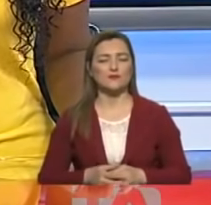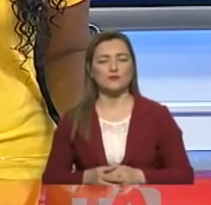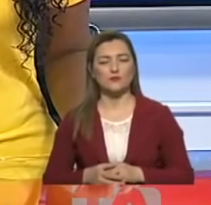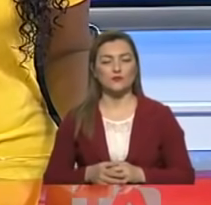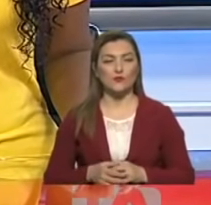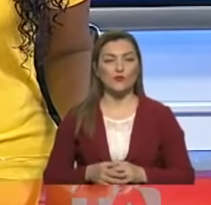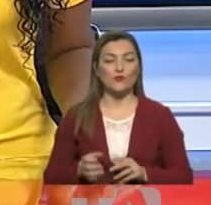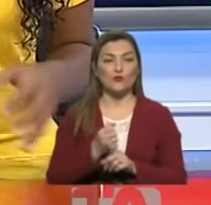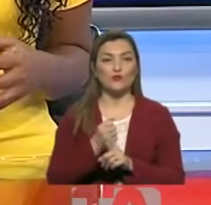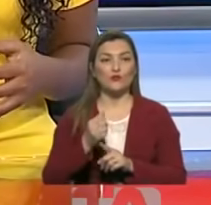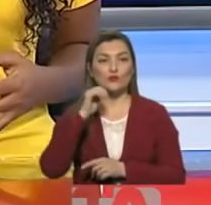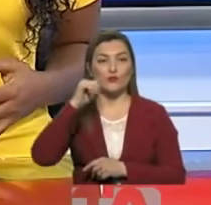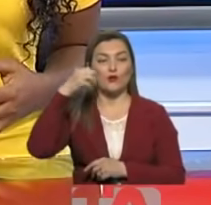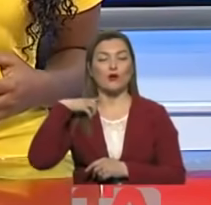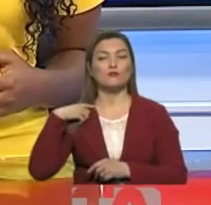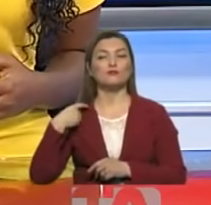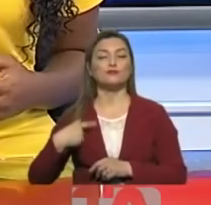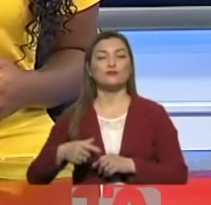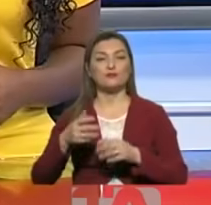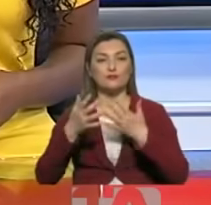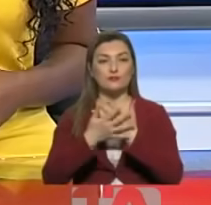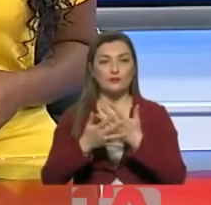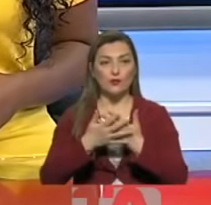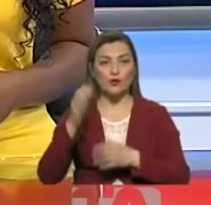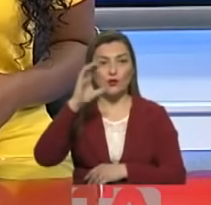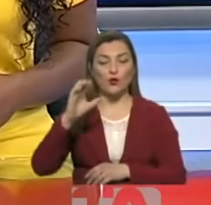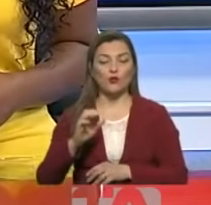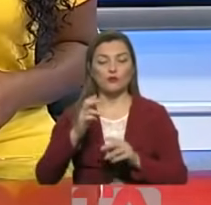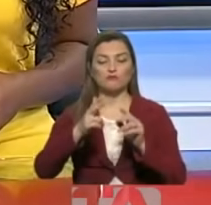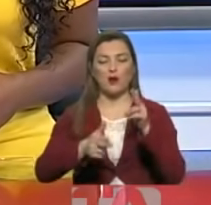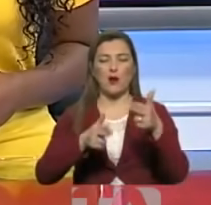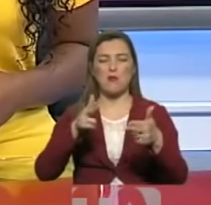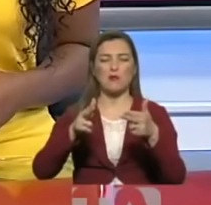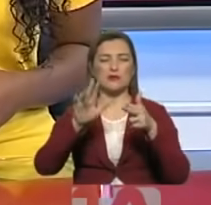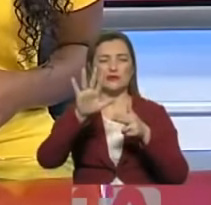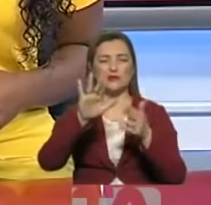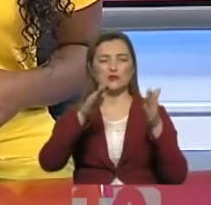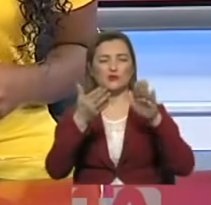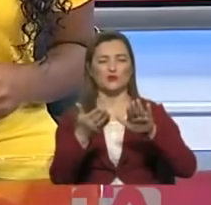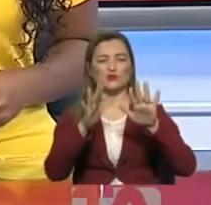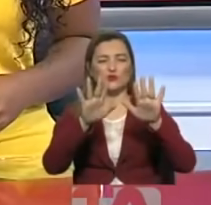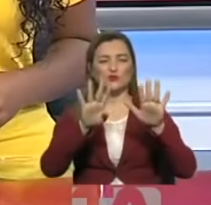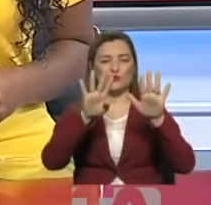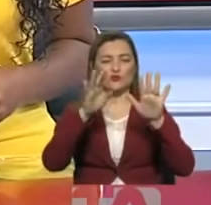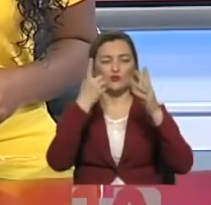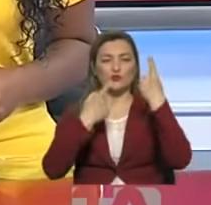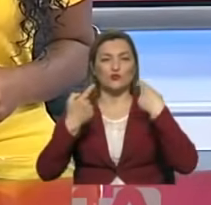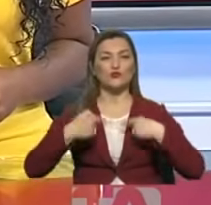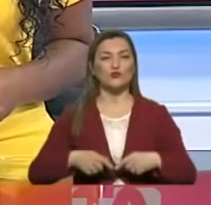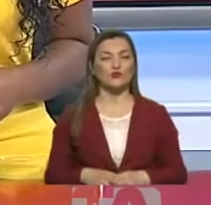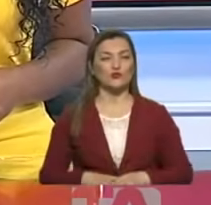de violencia ayer en la penitenciaría del Litoral en Guayaquil. Tras un tiroteo, 5 reos fueron asesinados y 19 resultaron heridos.